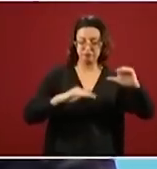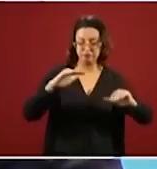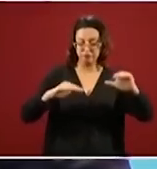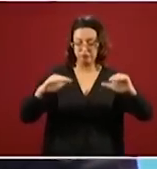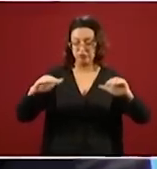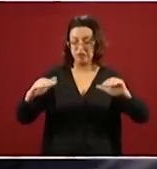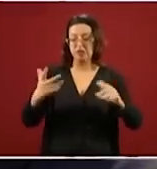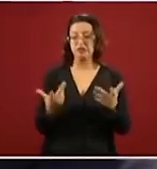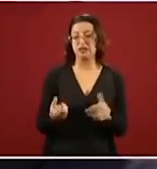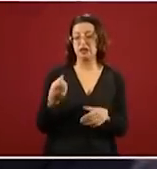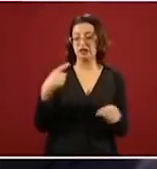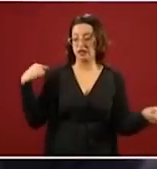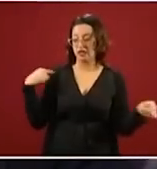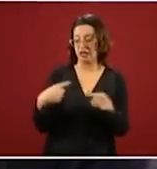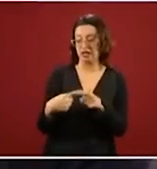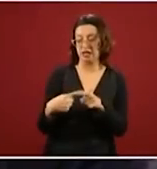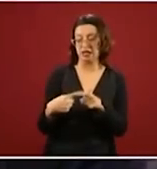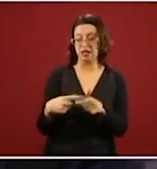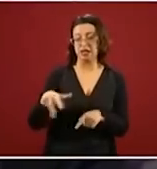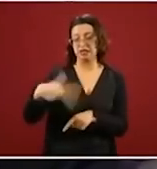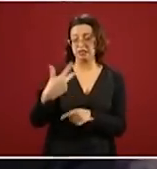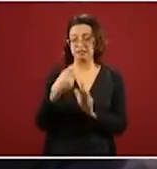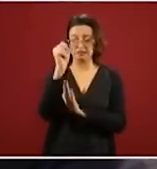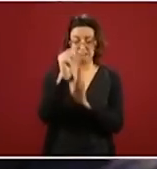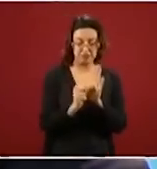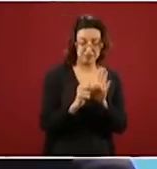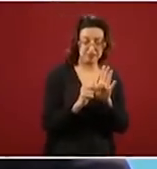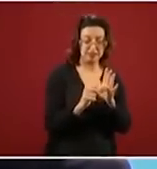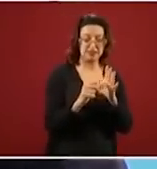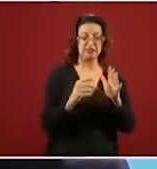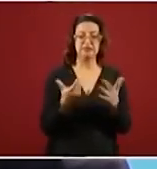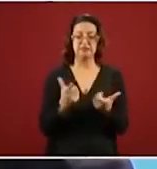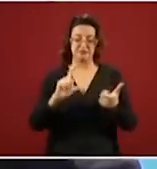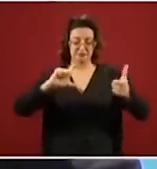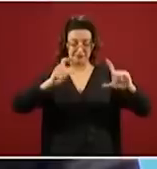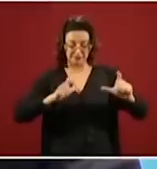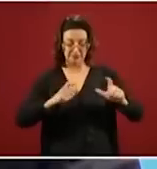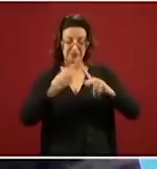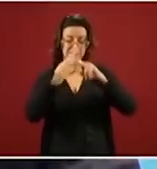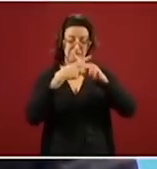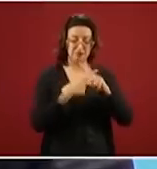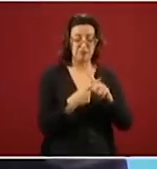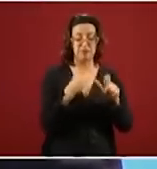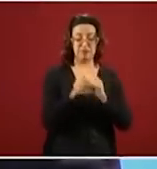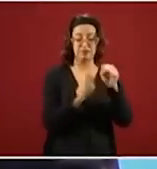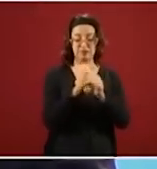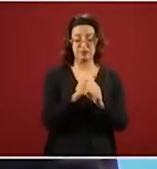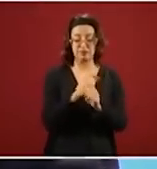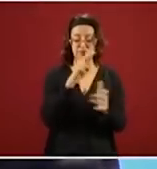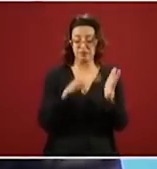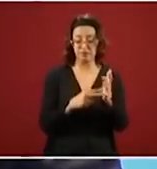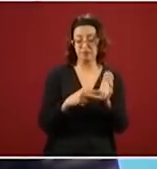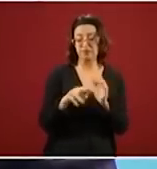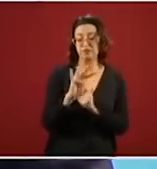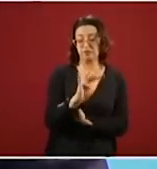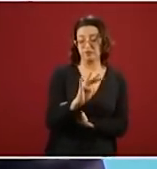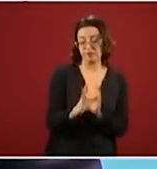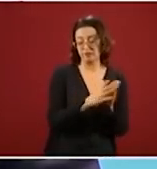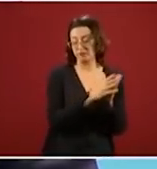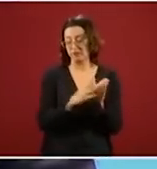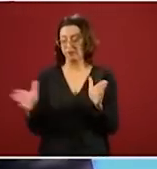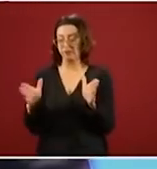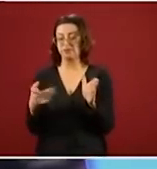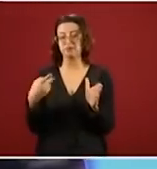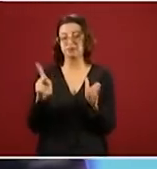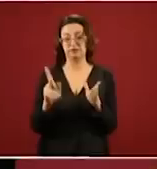largo de estos 13 de estos 13 meses el análisis en particular el 2019 estamos hablando de un período de